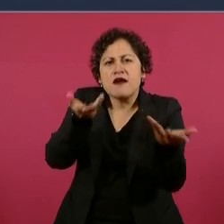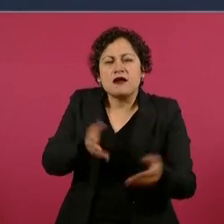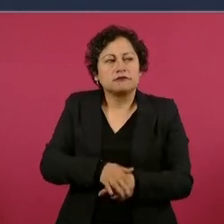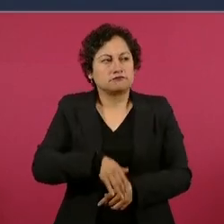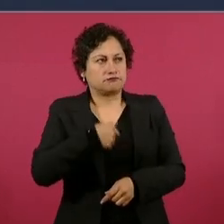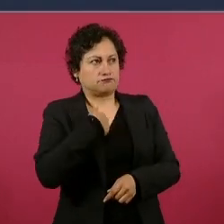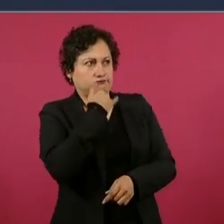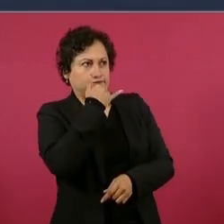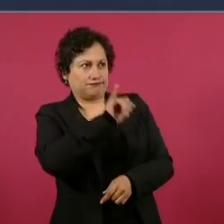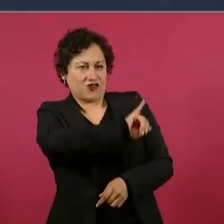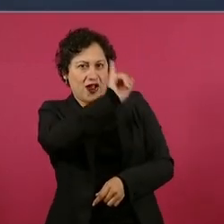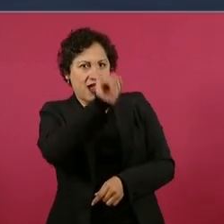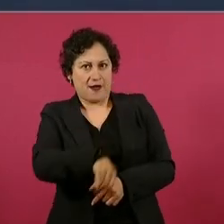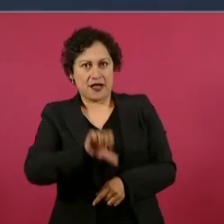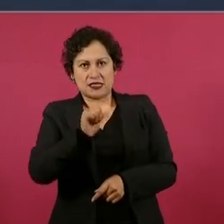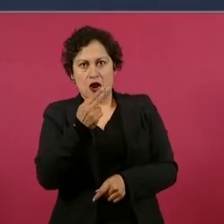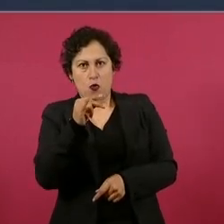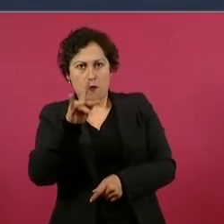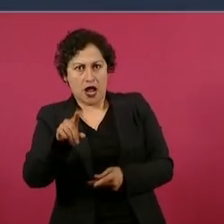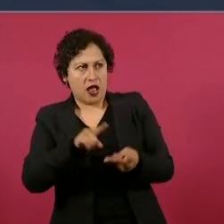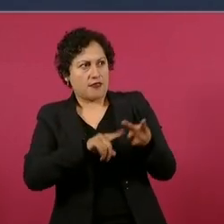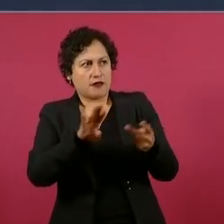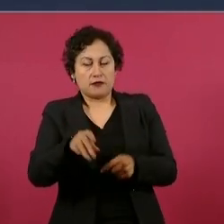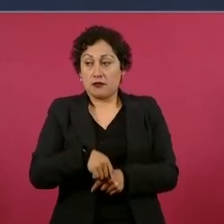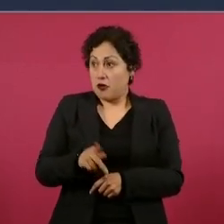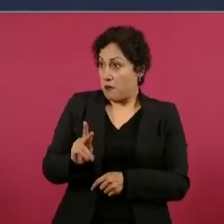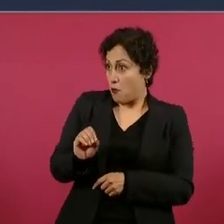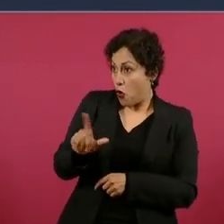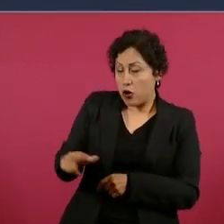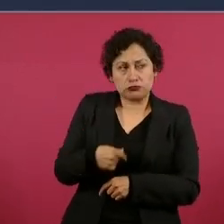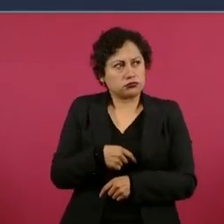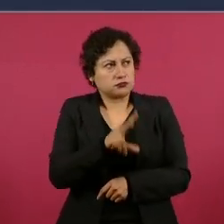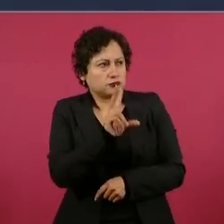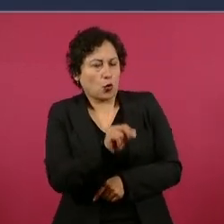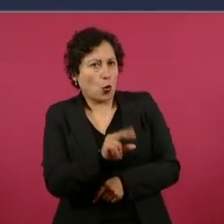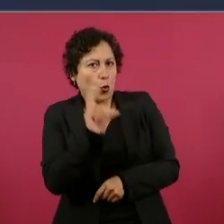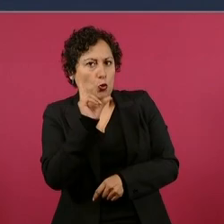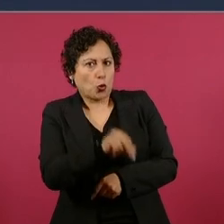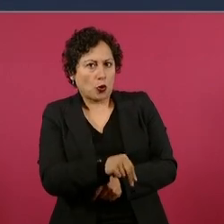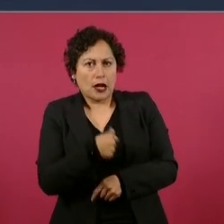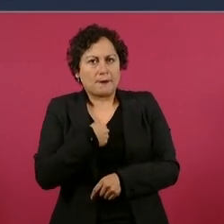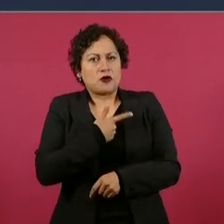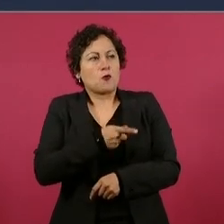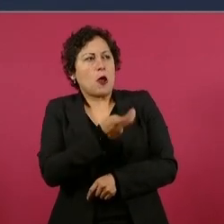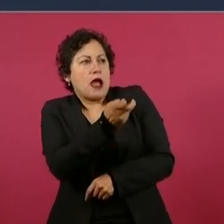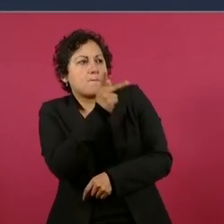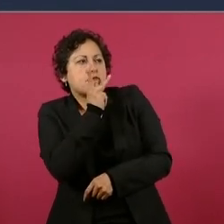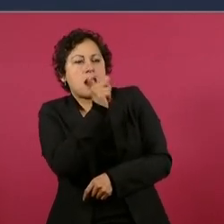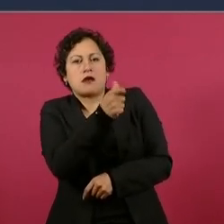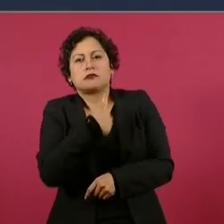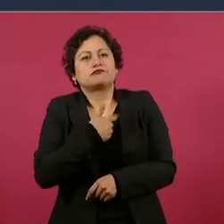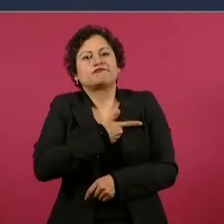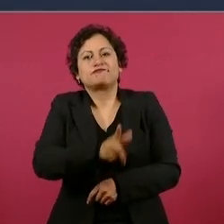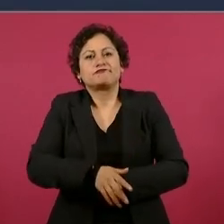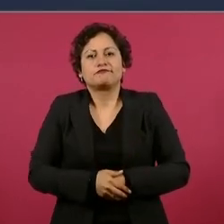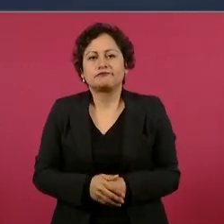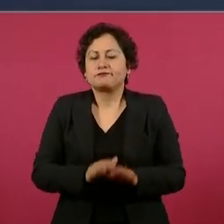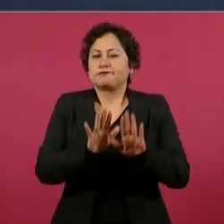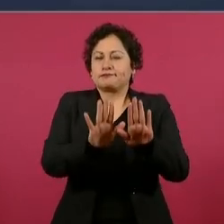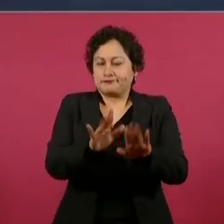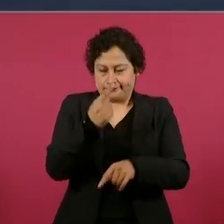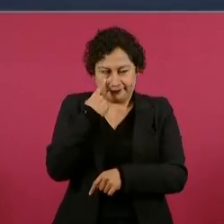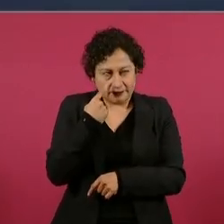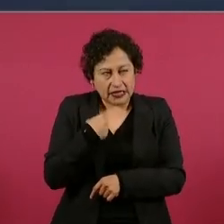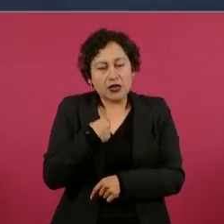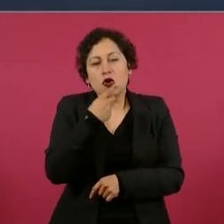No, jamás le he dicho Ahumada a Truán, jamás le he dicho pillo. ¿Ampón? No. ¿No? No. No me gusta usar ese lenguaje. O sea, lo que te quiero decir es lo